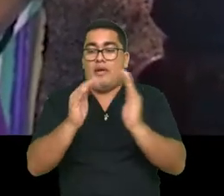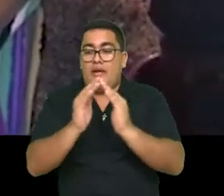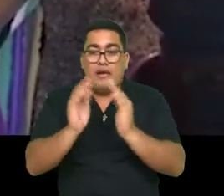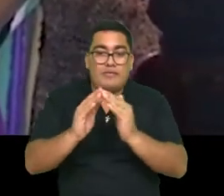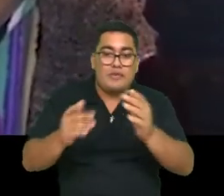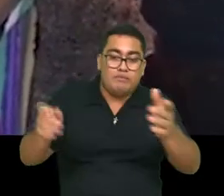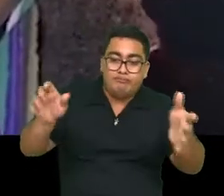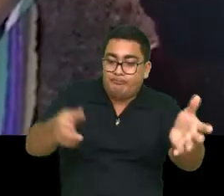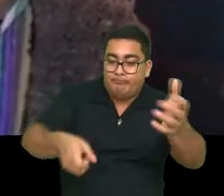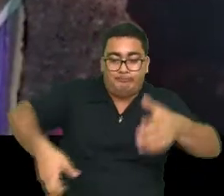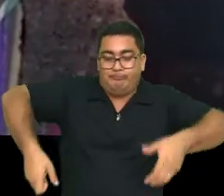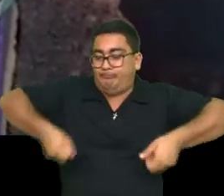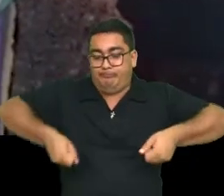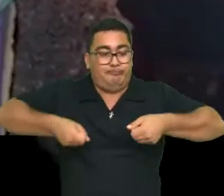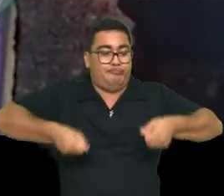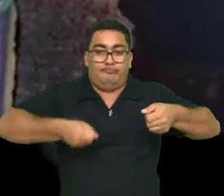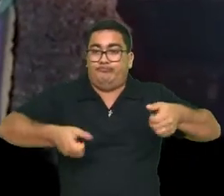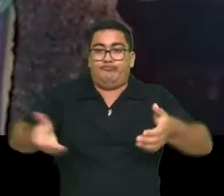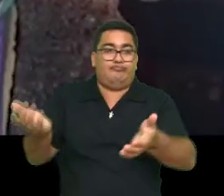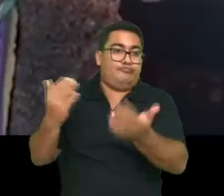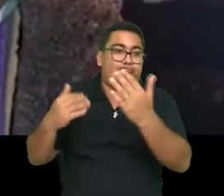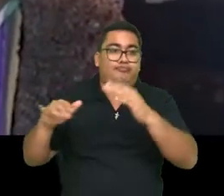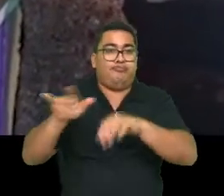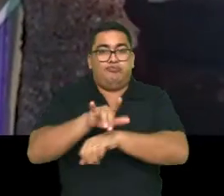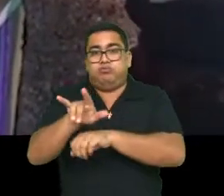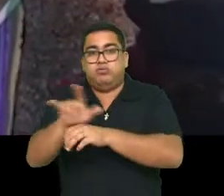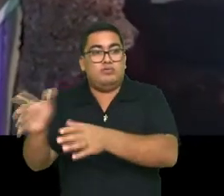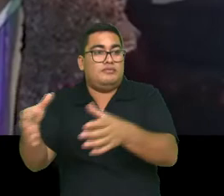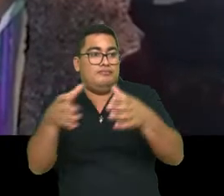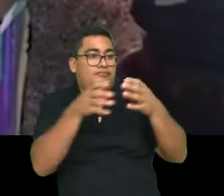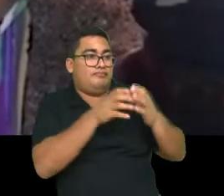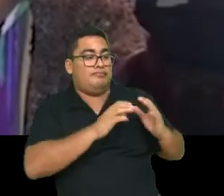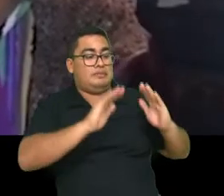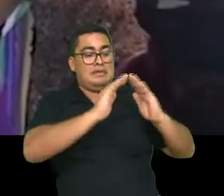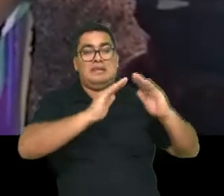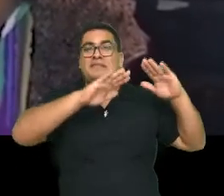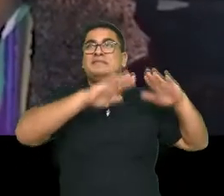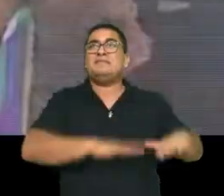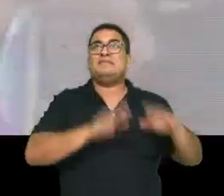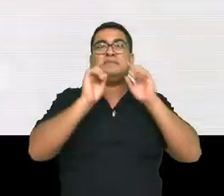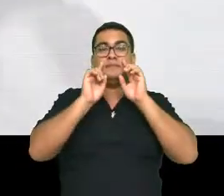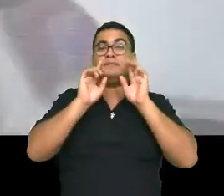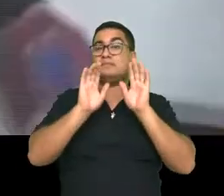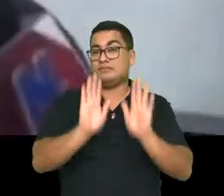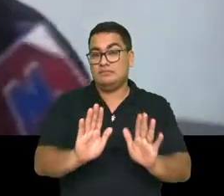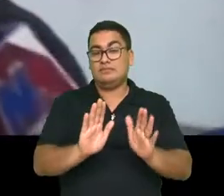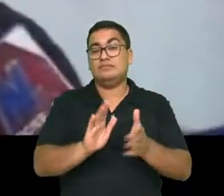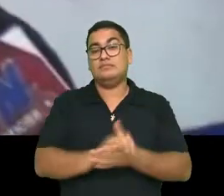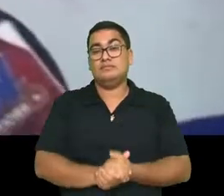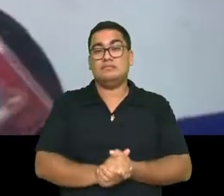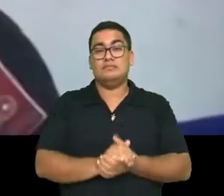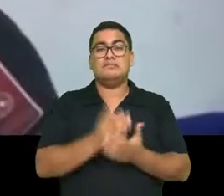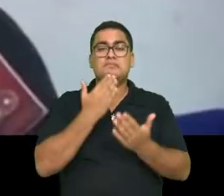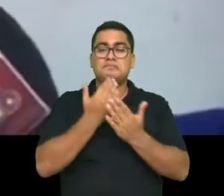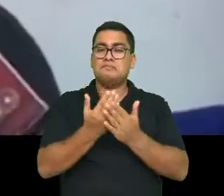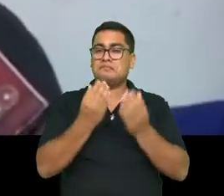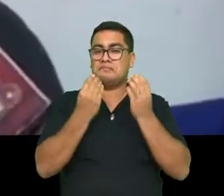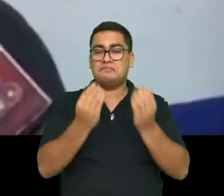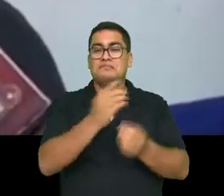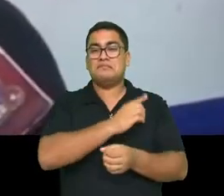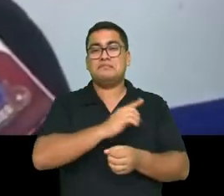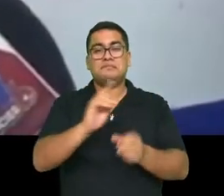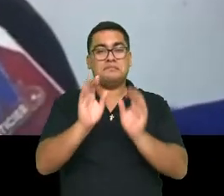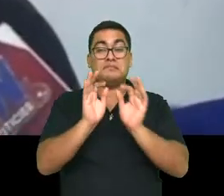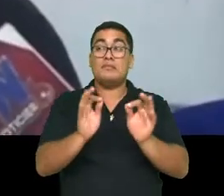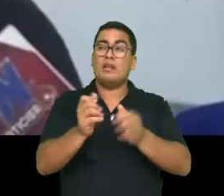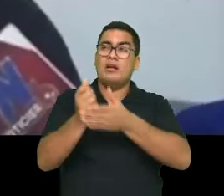y para buscar la zona más alta. Bien, gracias a Dios, todos los han